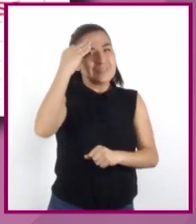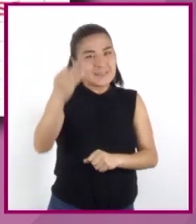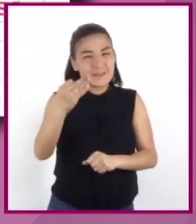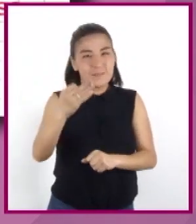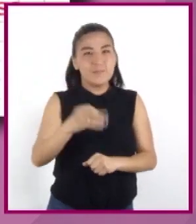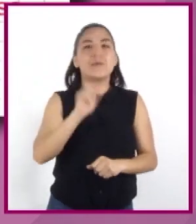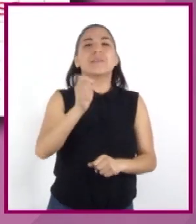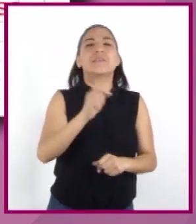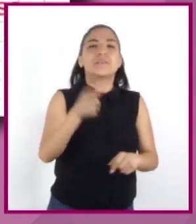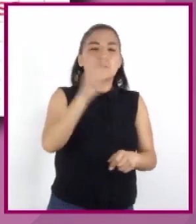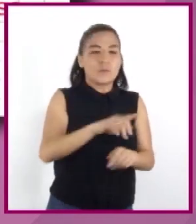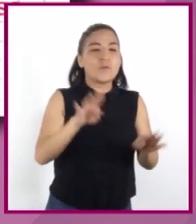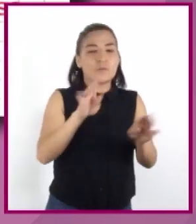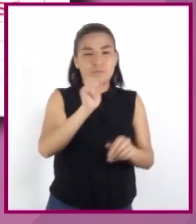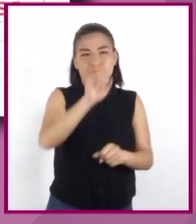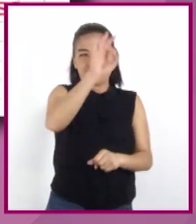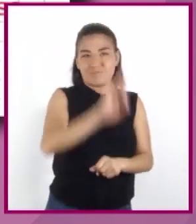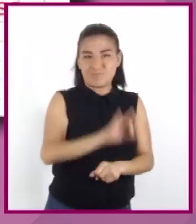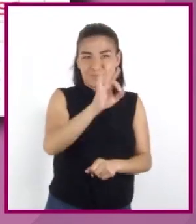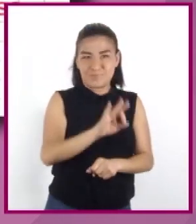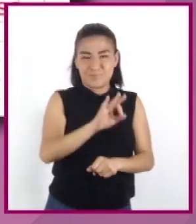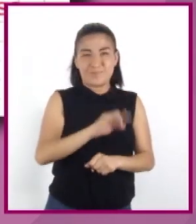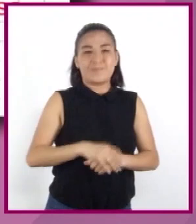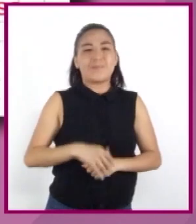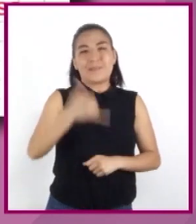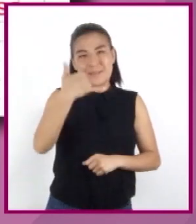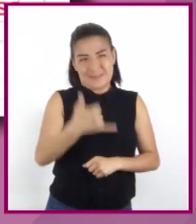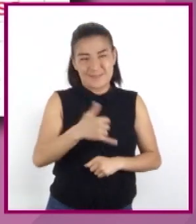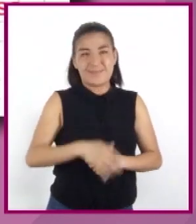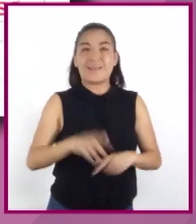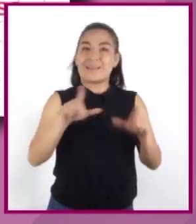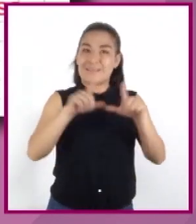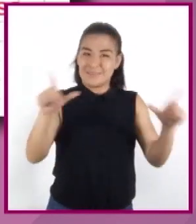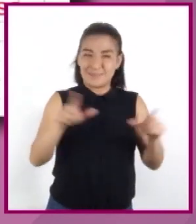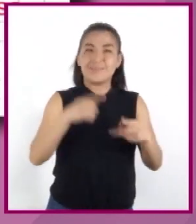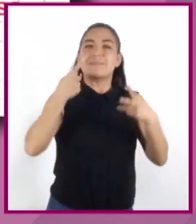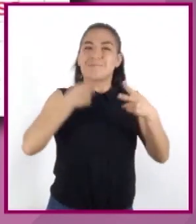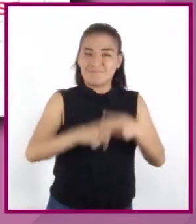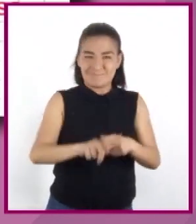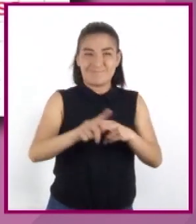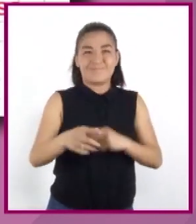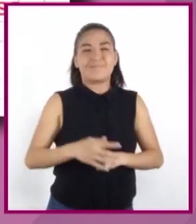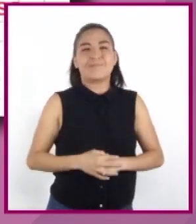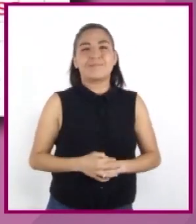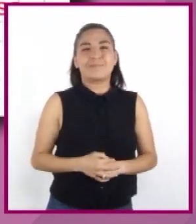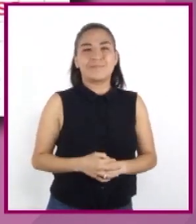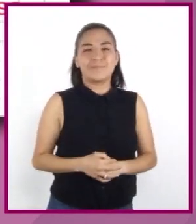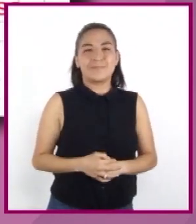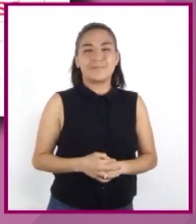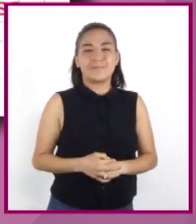Y representa la carga en porcentaje. ¡Listo! Comencemos a graficar.